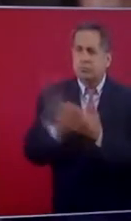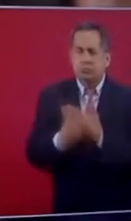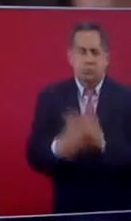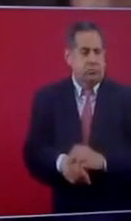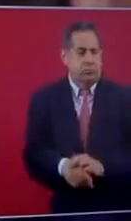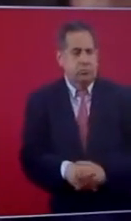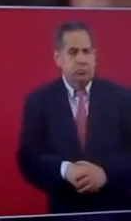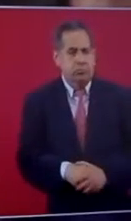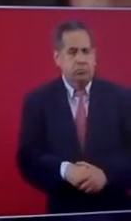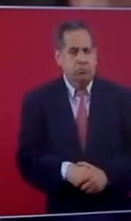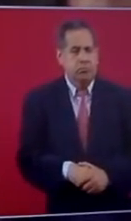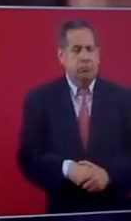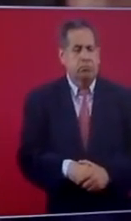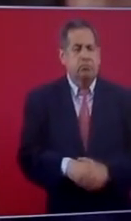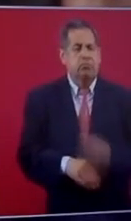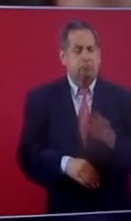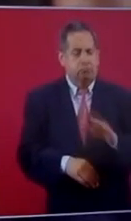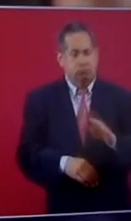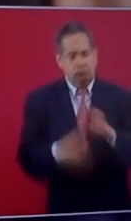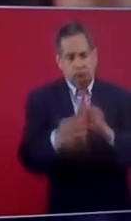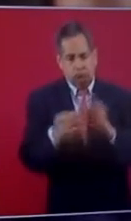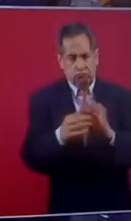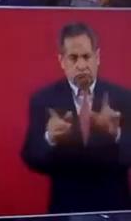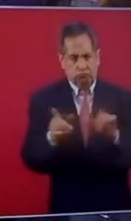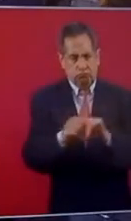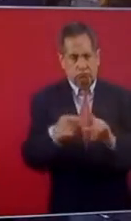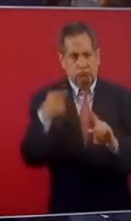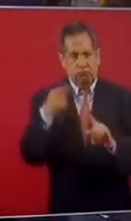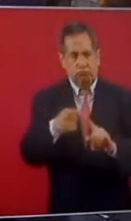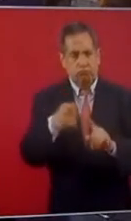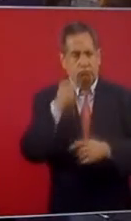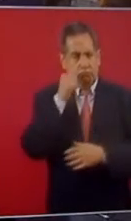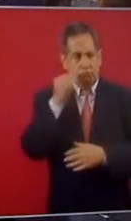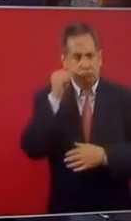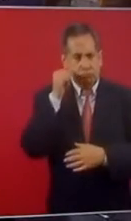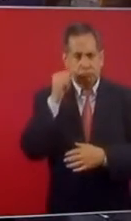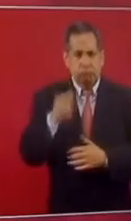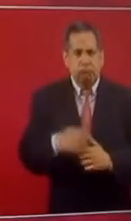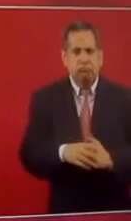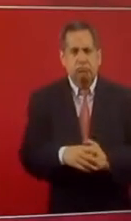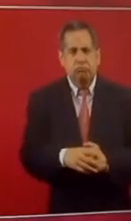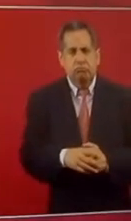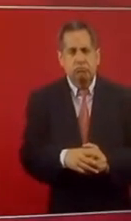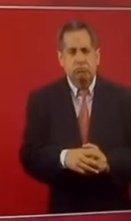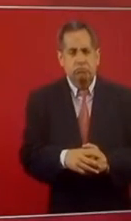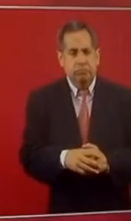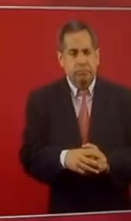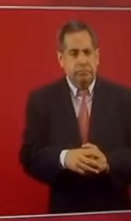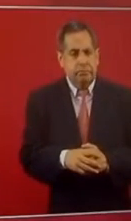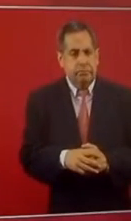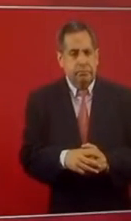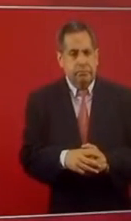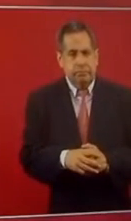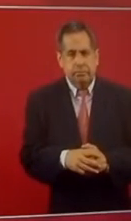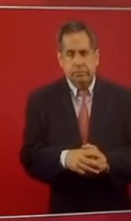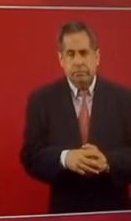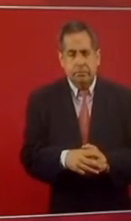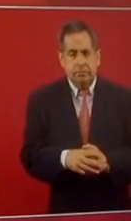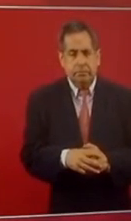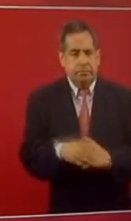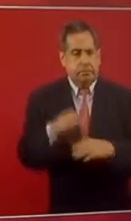la libertad luego de que pagara una fianza de 30,000 pesos y bajo la condición de no salir del